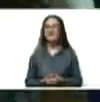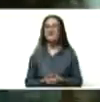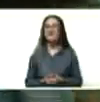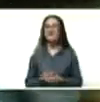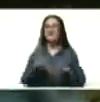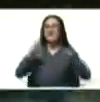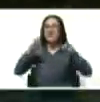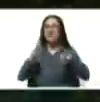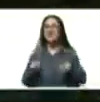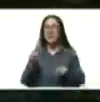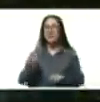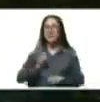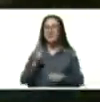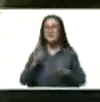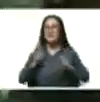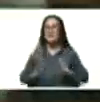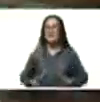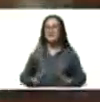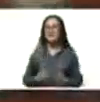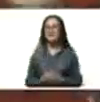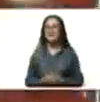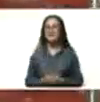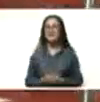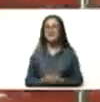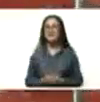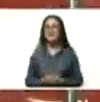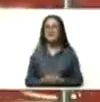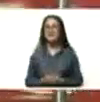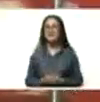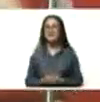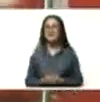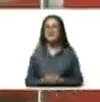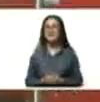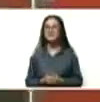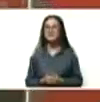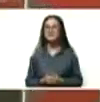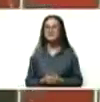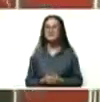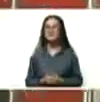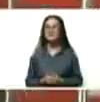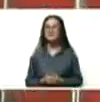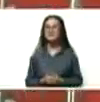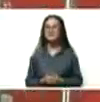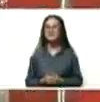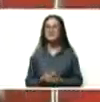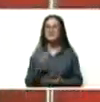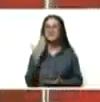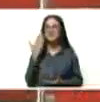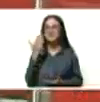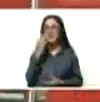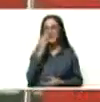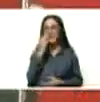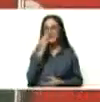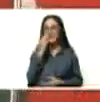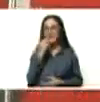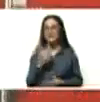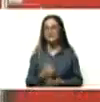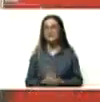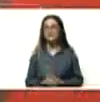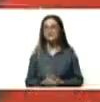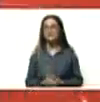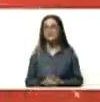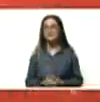vale. Aproveche, descanse. Siéntate ahí al lado de Silita. Ah. Siéntate aquí, Carlos. Hola. O aquí, Carlos, ahí, ahí. Para